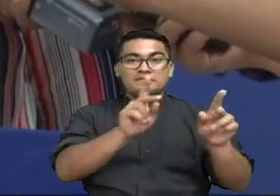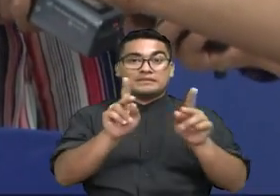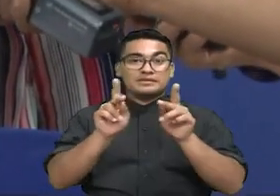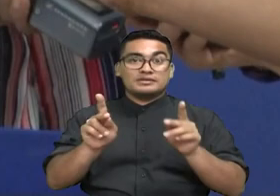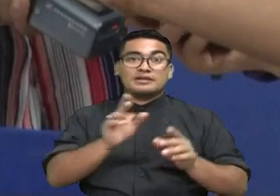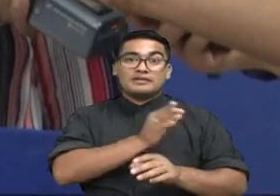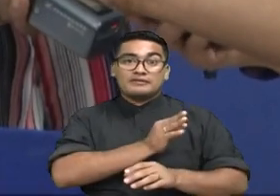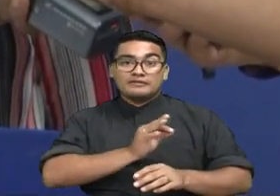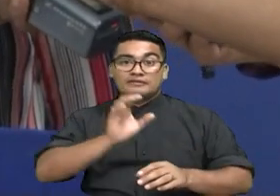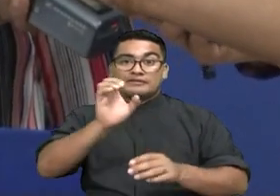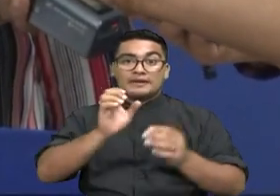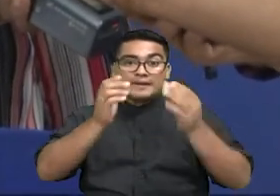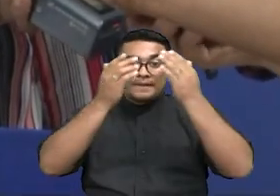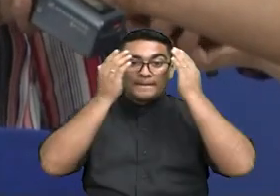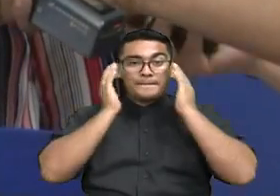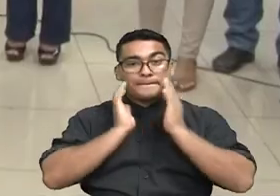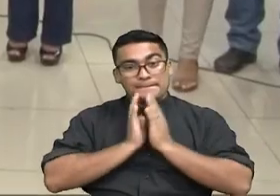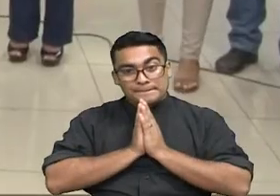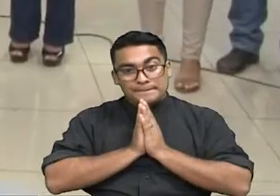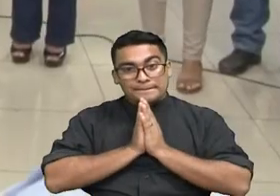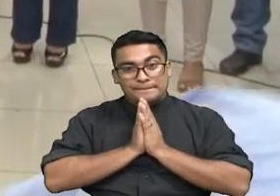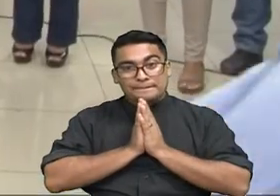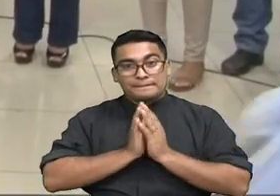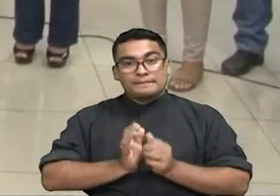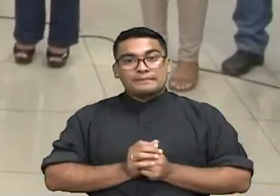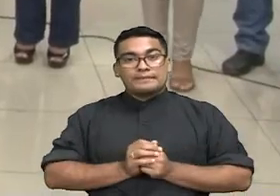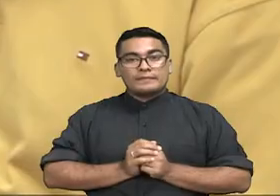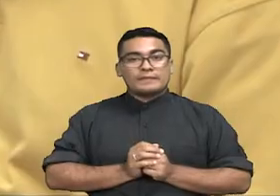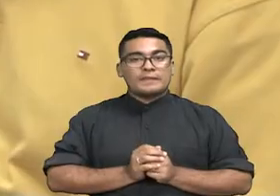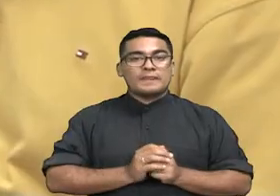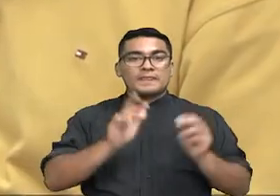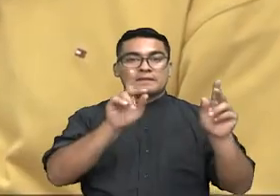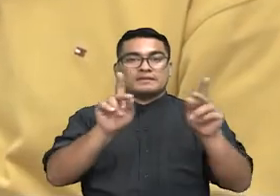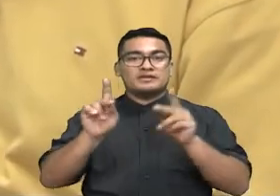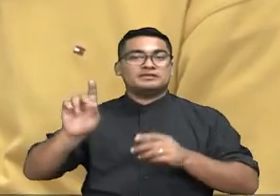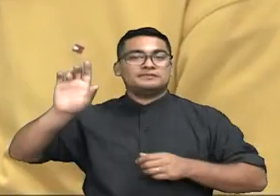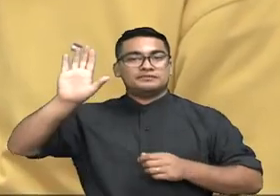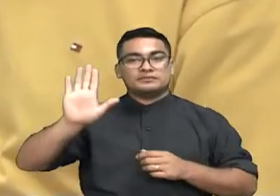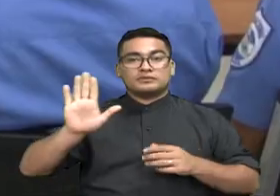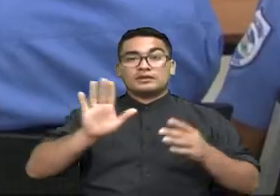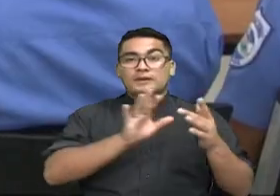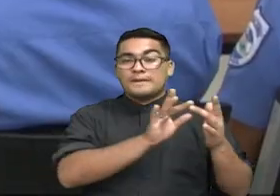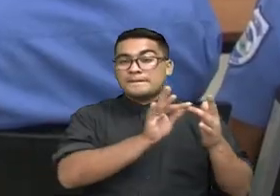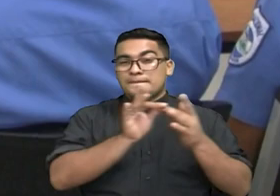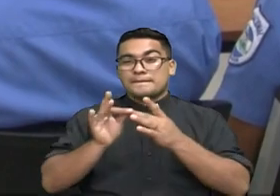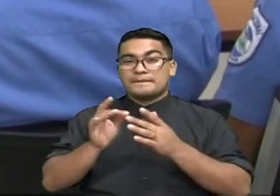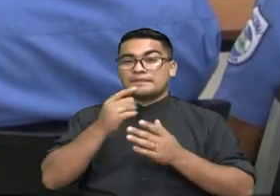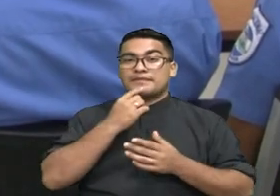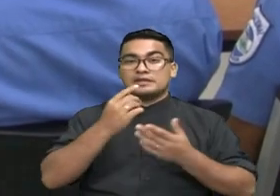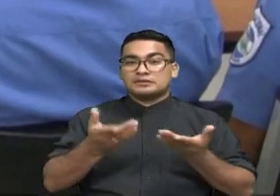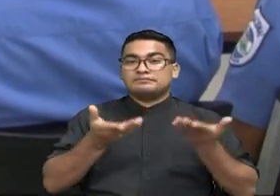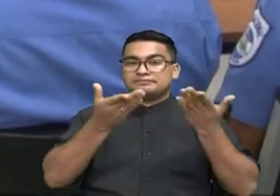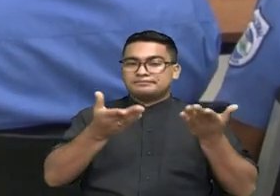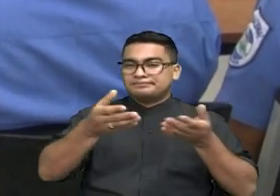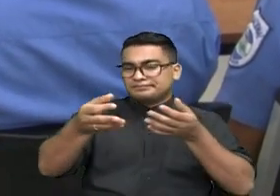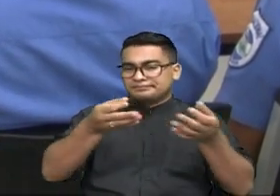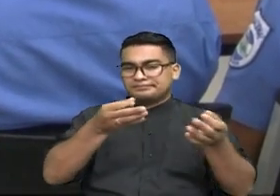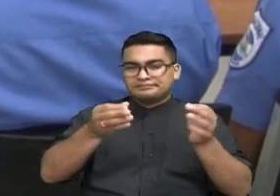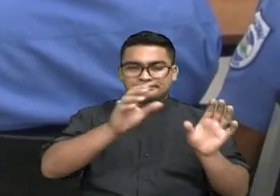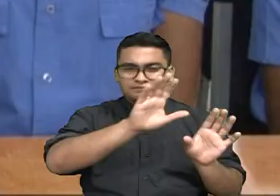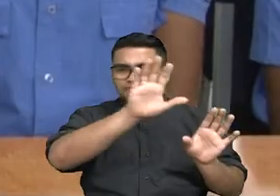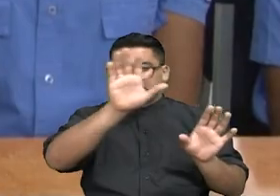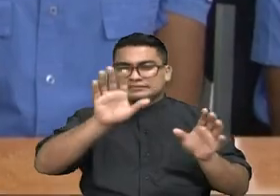devoción a nuestra Madre Santísima. A los juramentados e invitados especiales se les brindó detalles sobre el origen